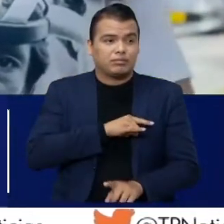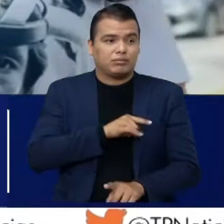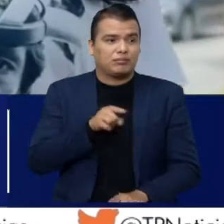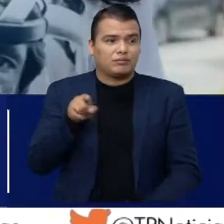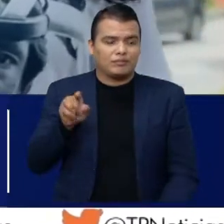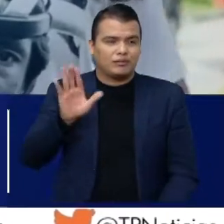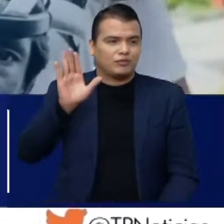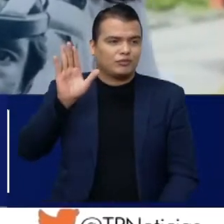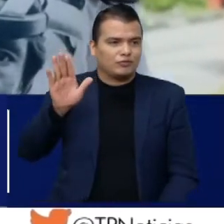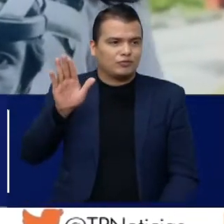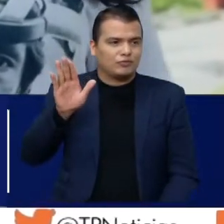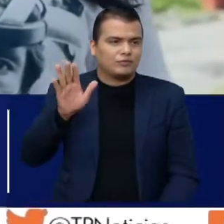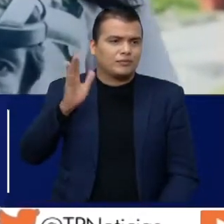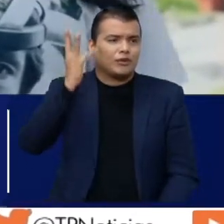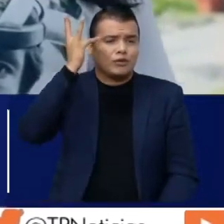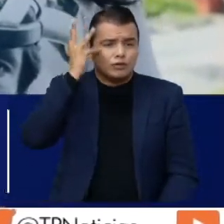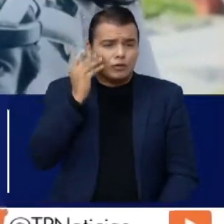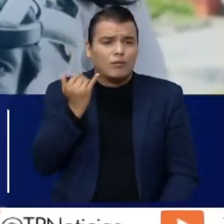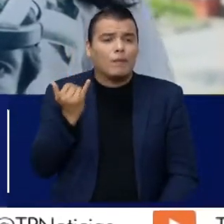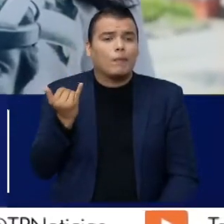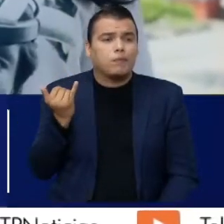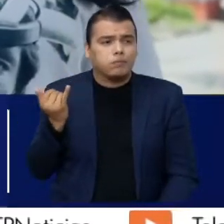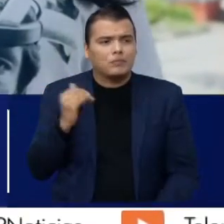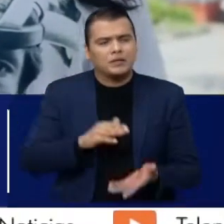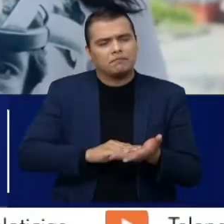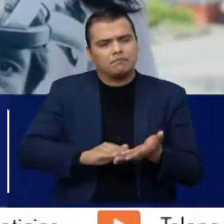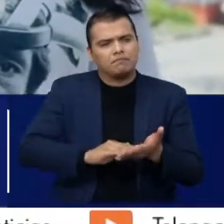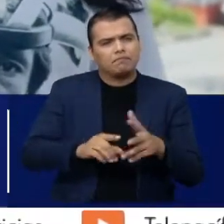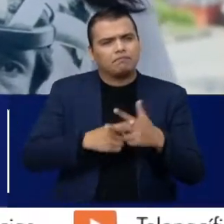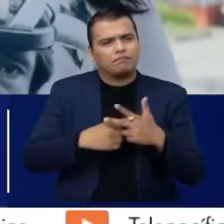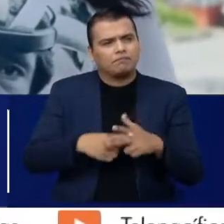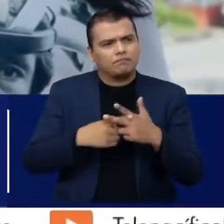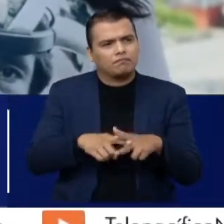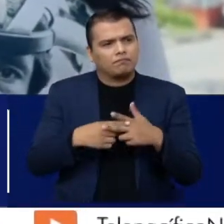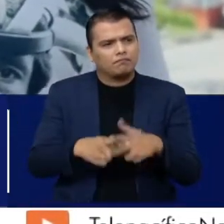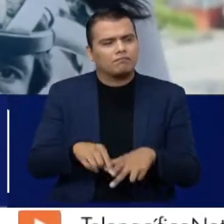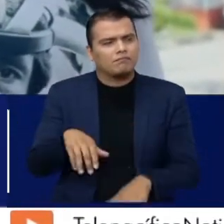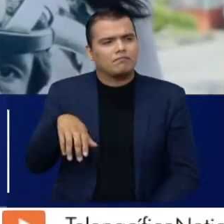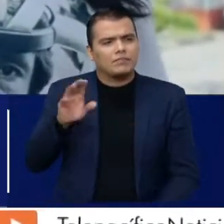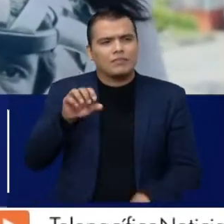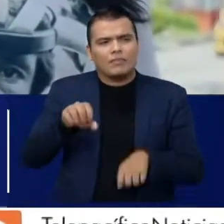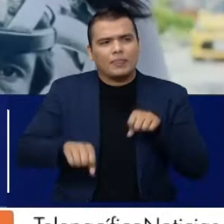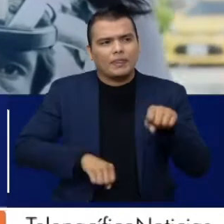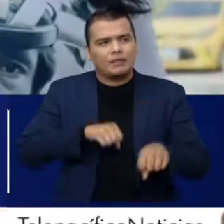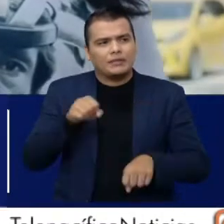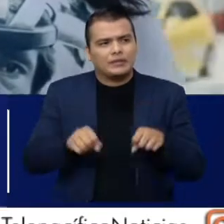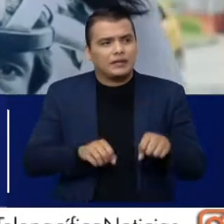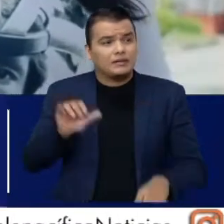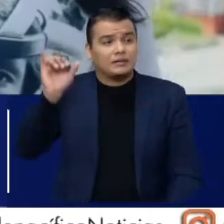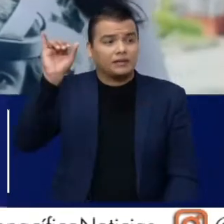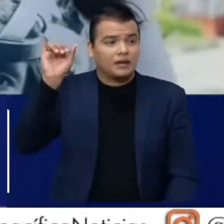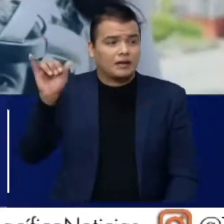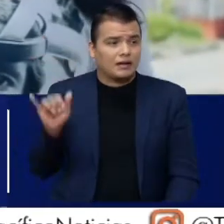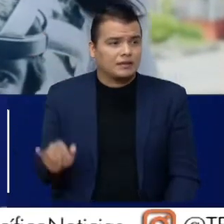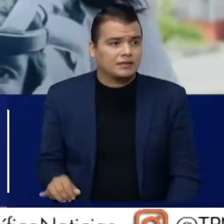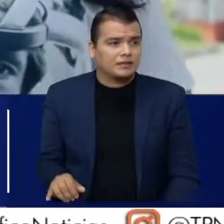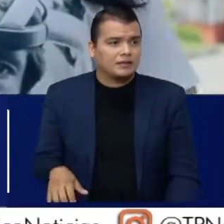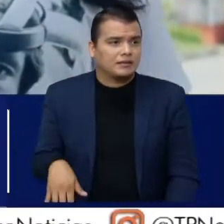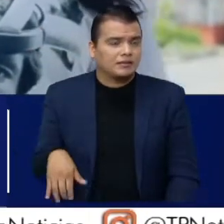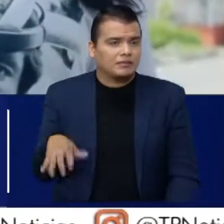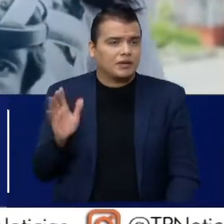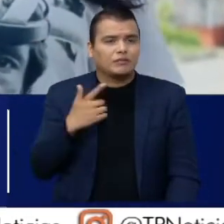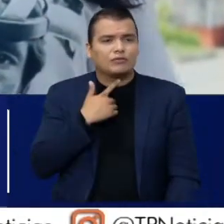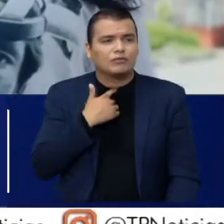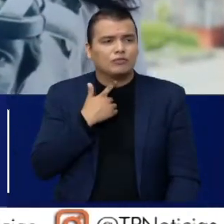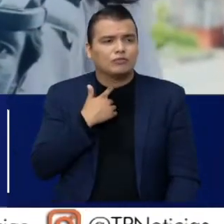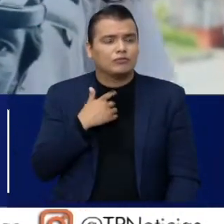él estaba todos los días haciendo lo que más le gustaba, con el tema de la reparación de bicicletas